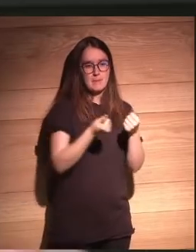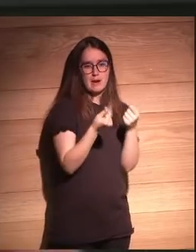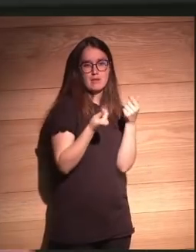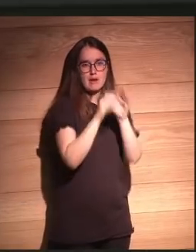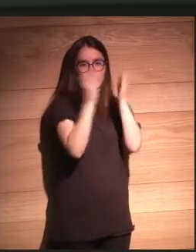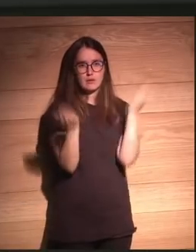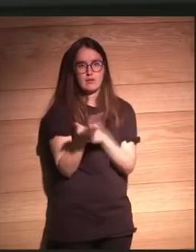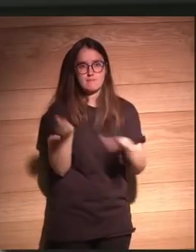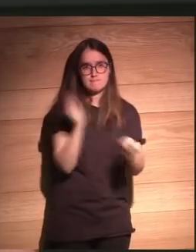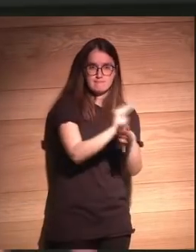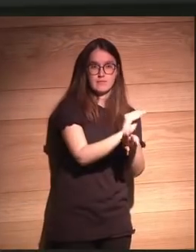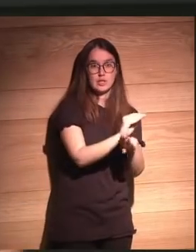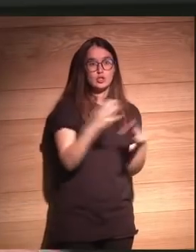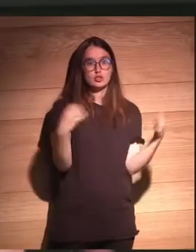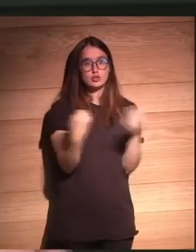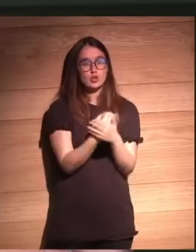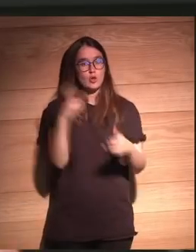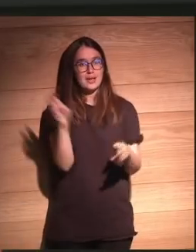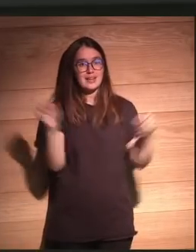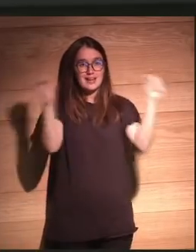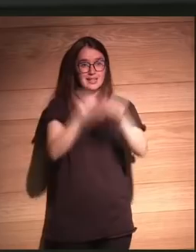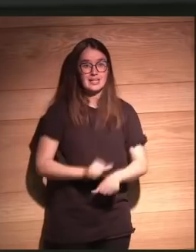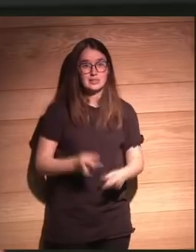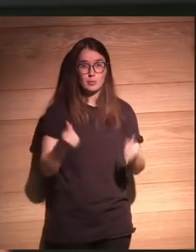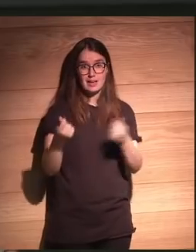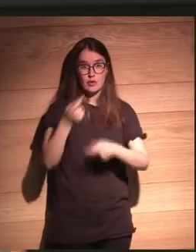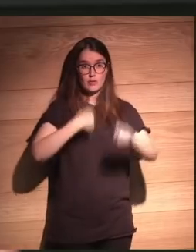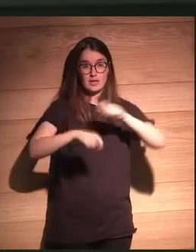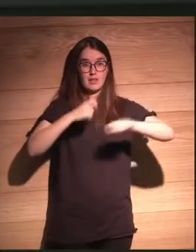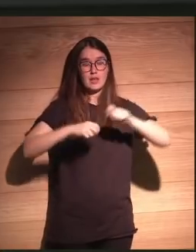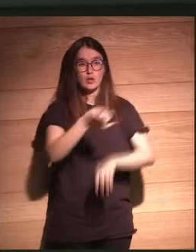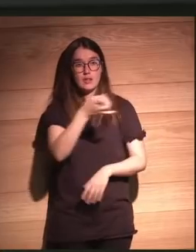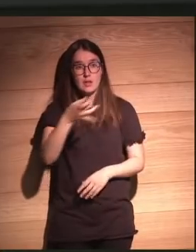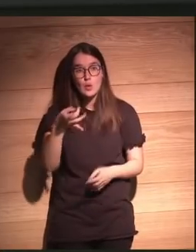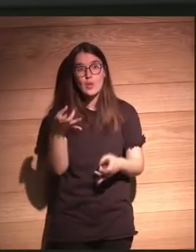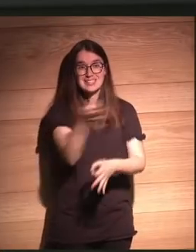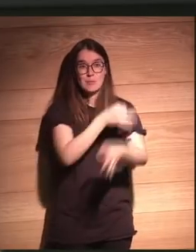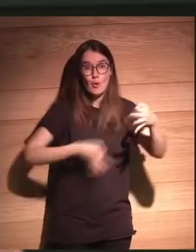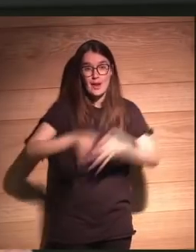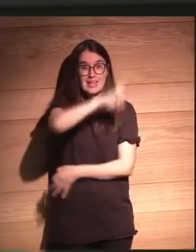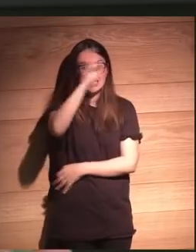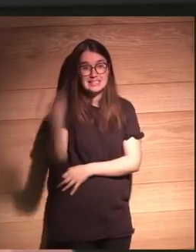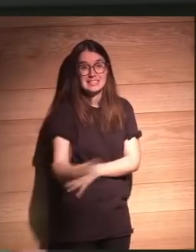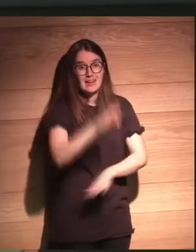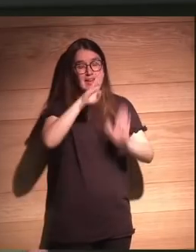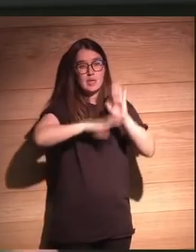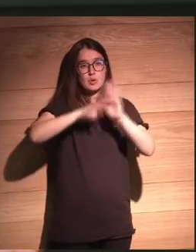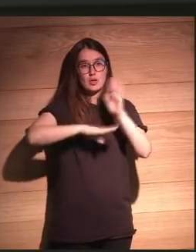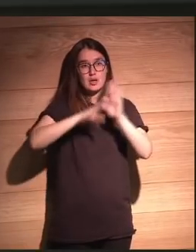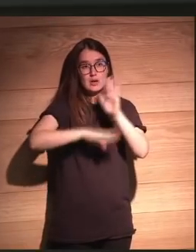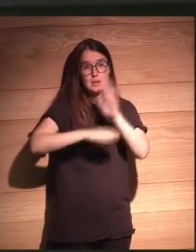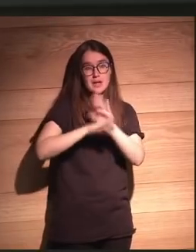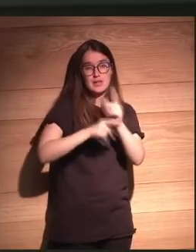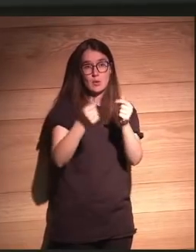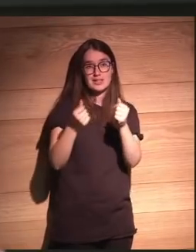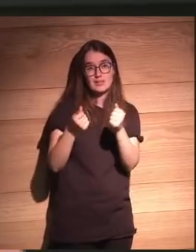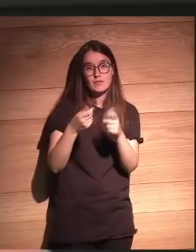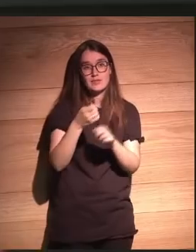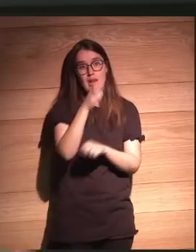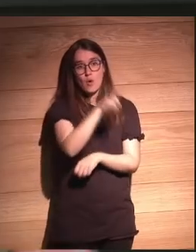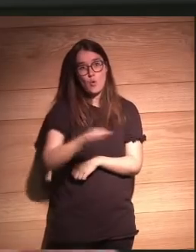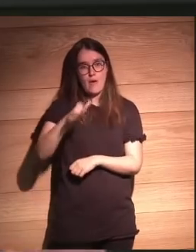internacional. Todo esto acompañado de la crisis de los mercados financieros, mercados de deudas, de divisas, etcétera, el programa de quantitative easing de la Unión Europea, por el